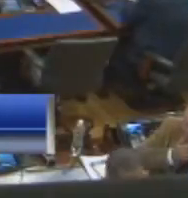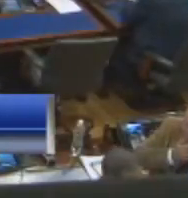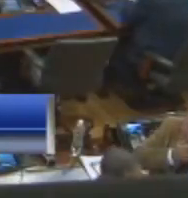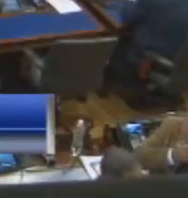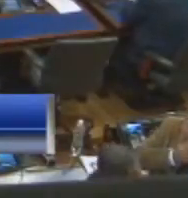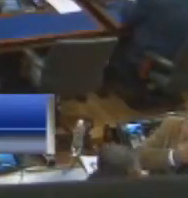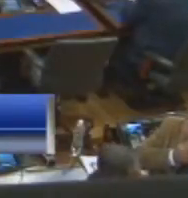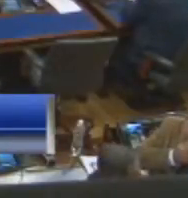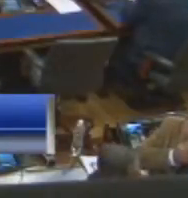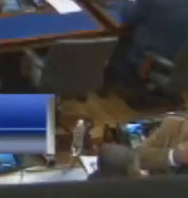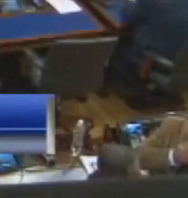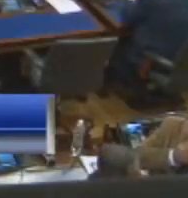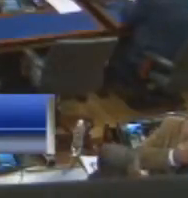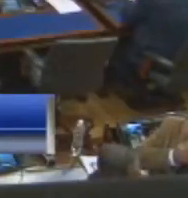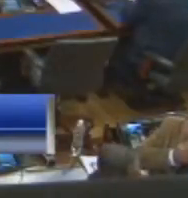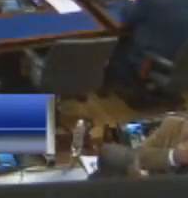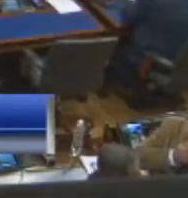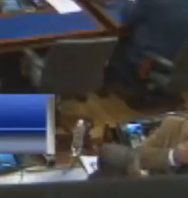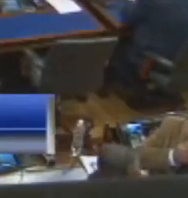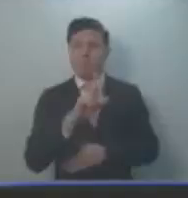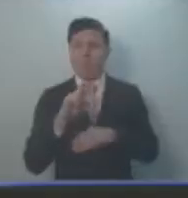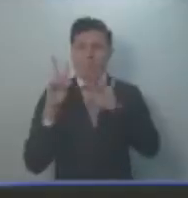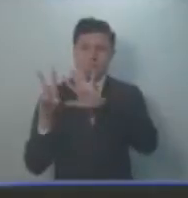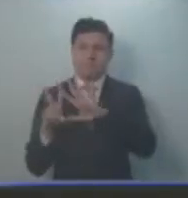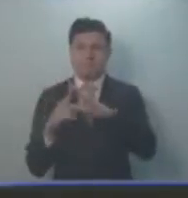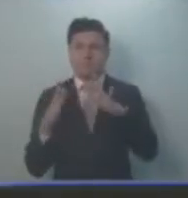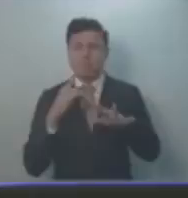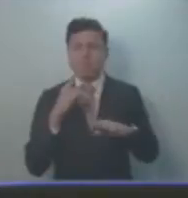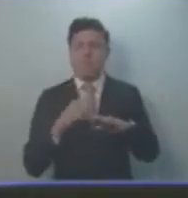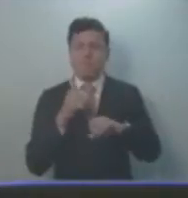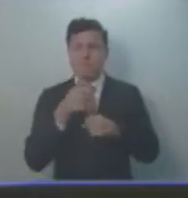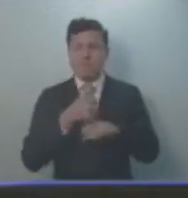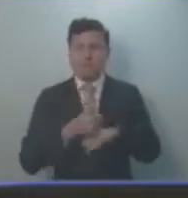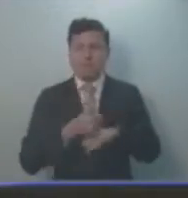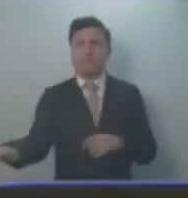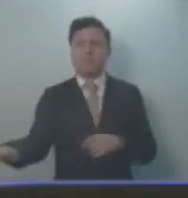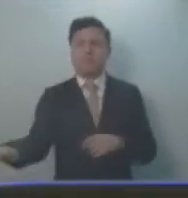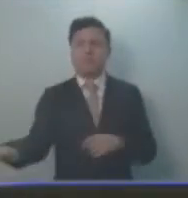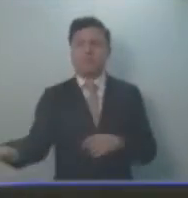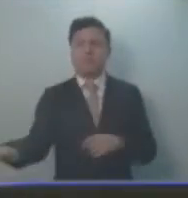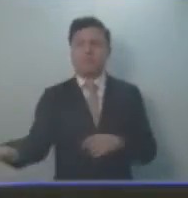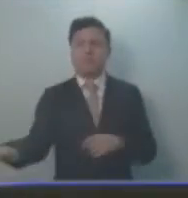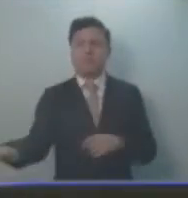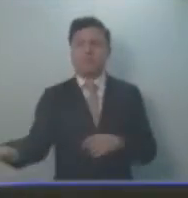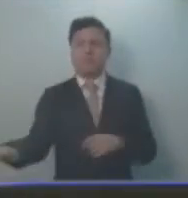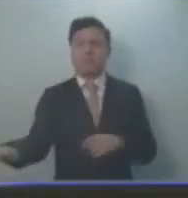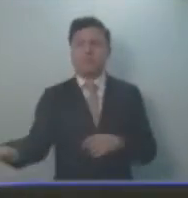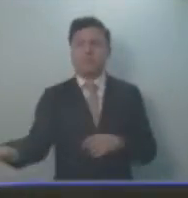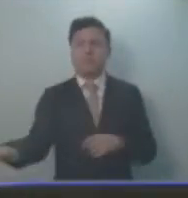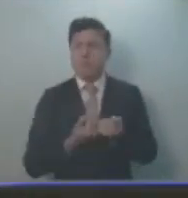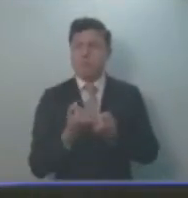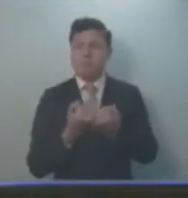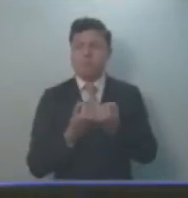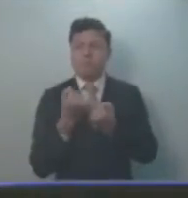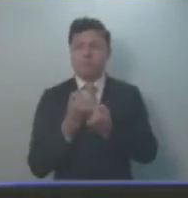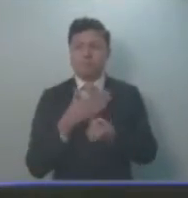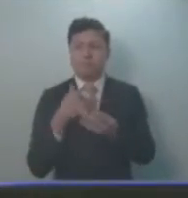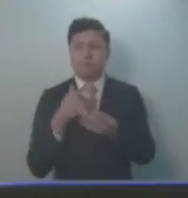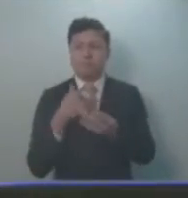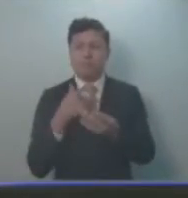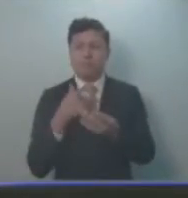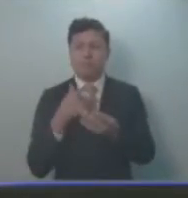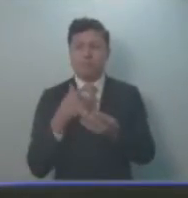la Constitución en el artículo 37 establece que el trabajo es una función social, goza de la protección